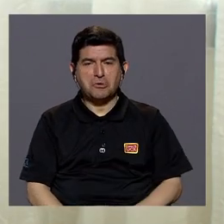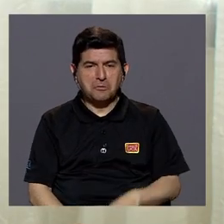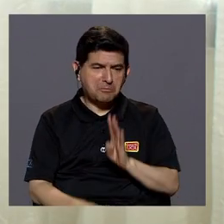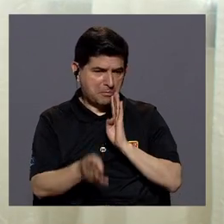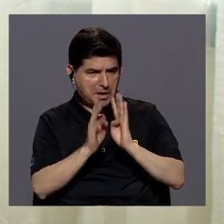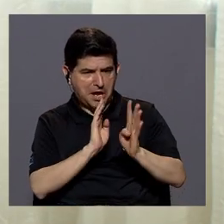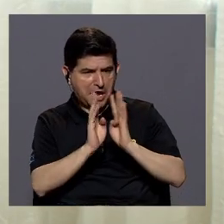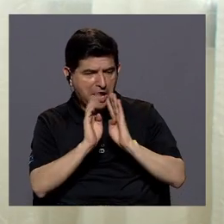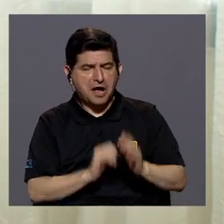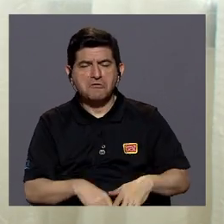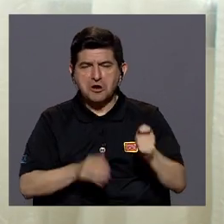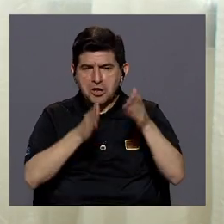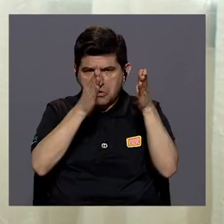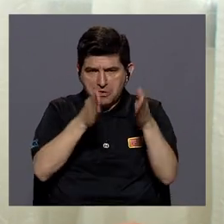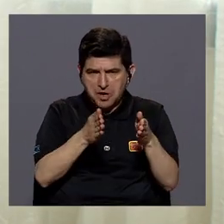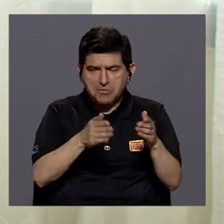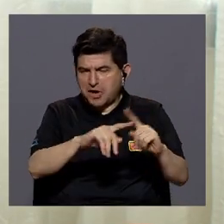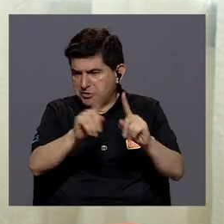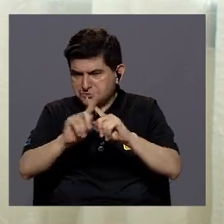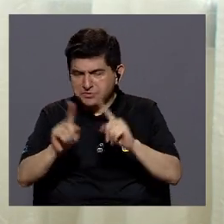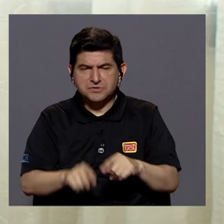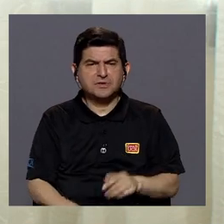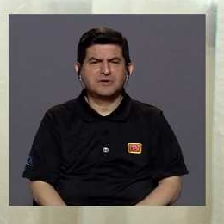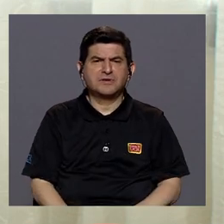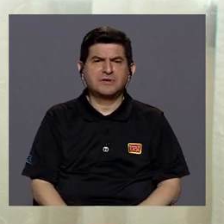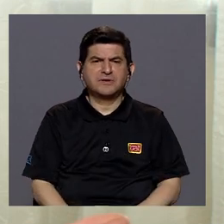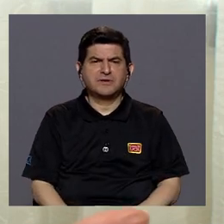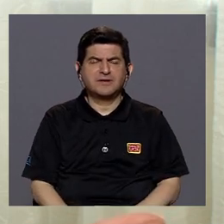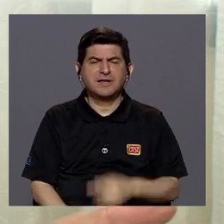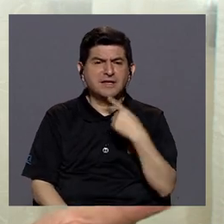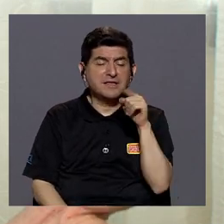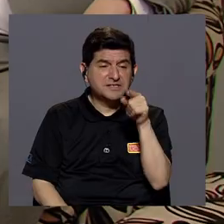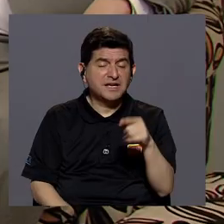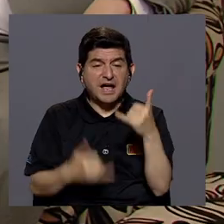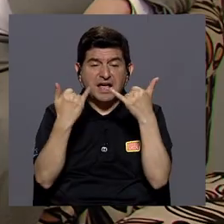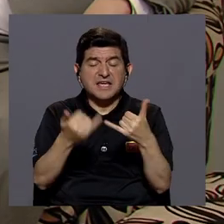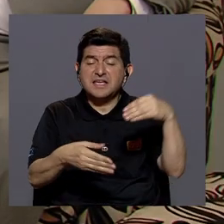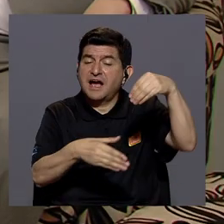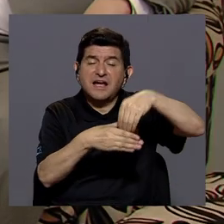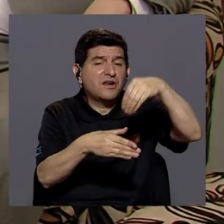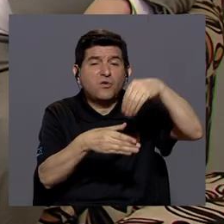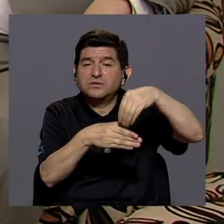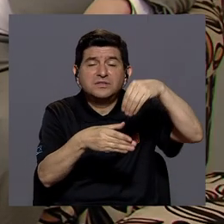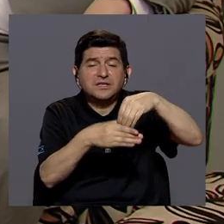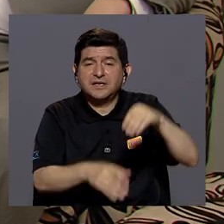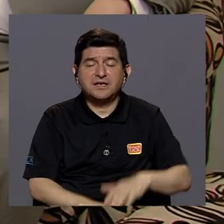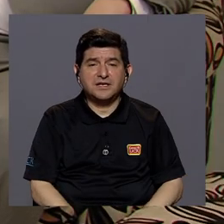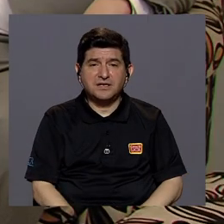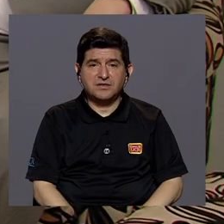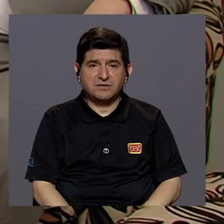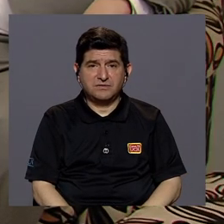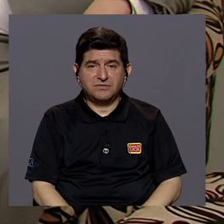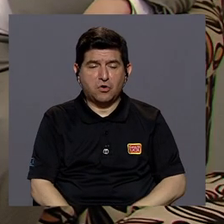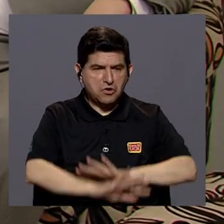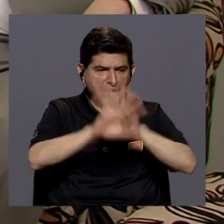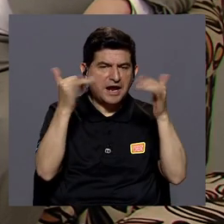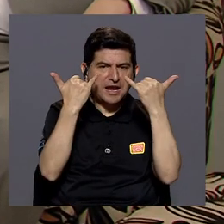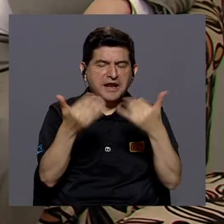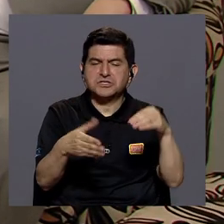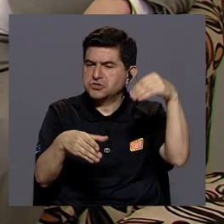con unos abogados ahí. Me dice, no, me dice, el espíritu está aquí, me dice. Está el espíritu de la aclaración está aquí.